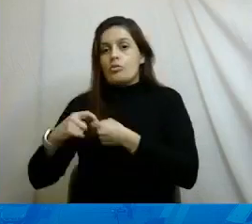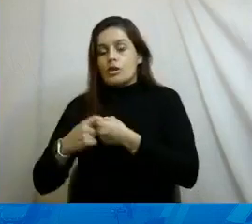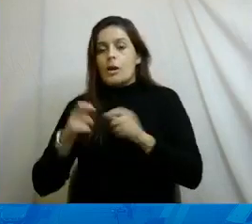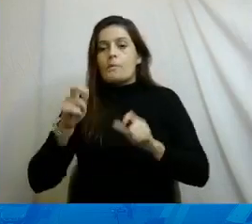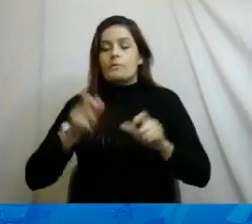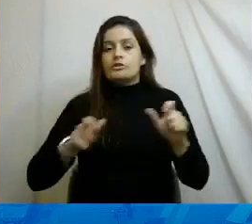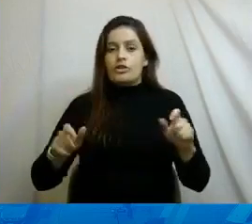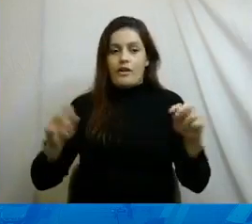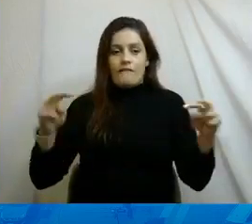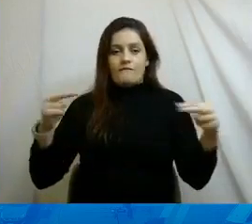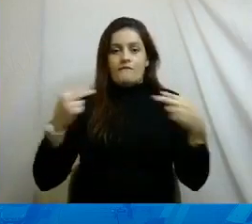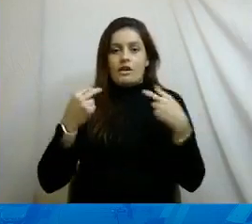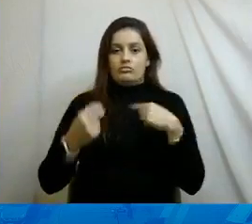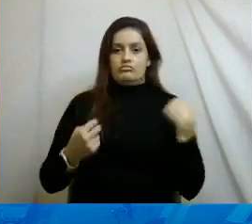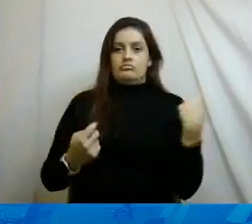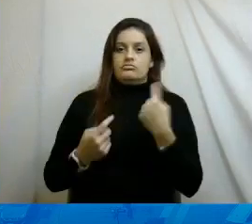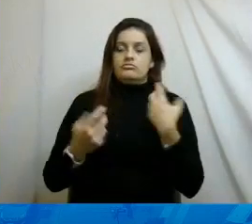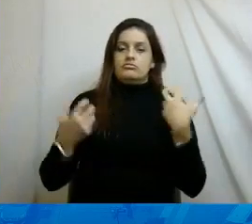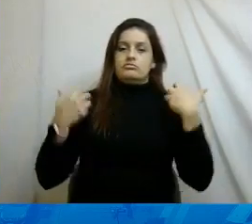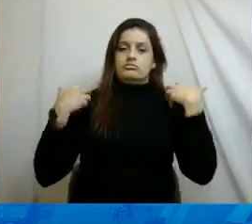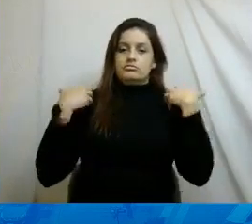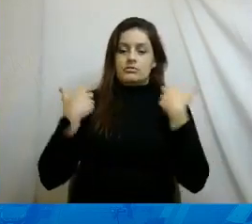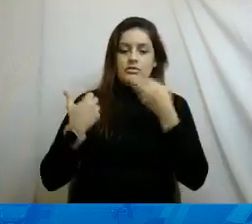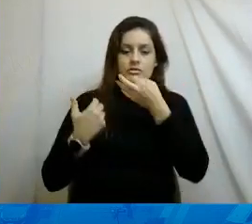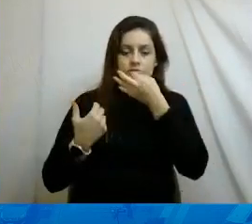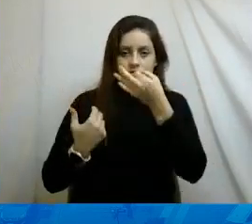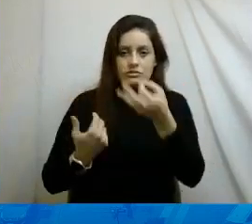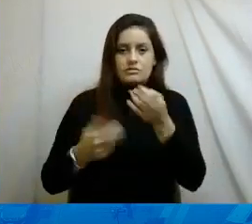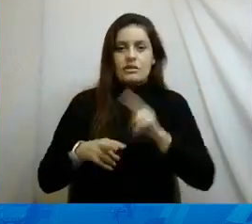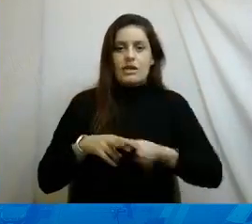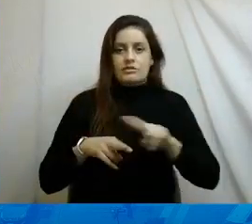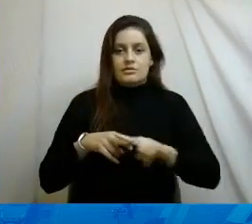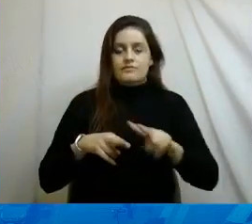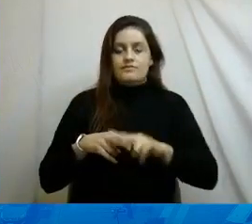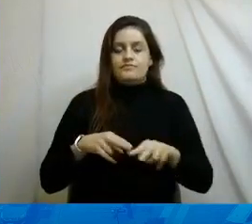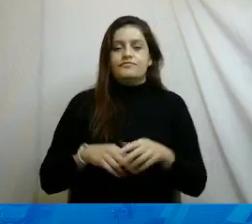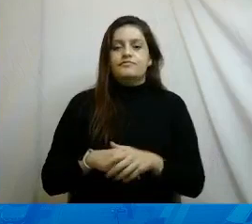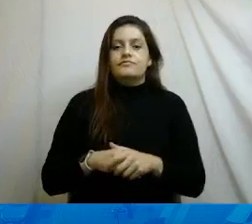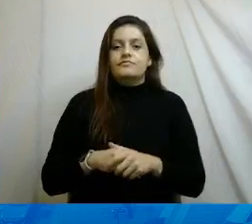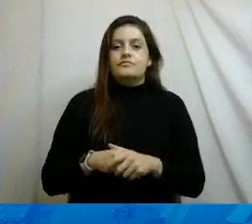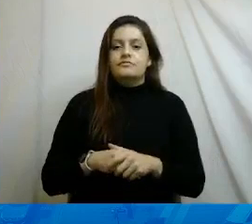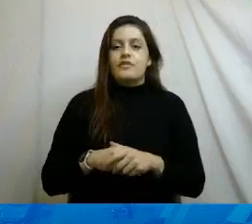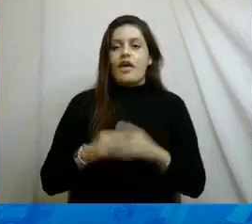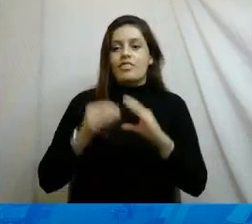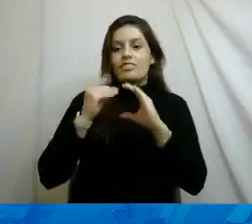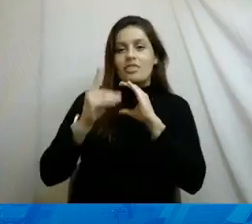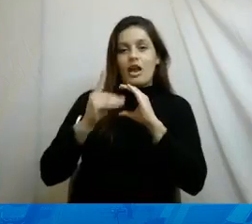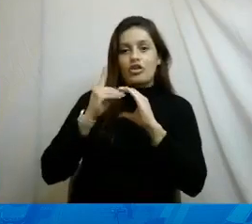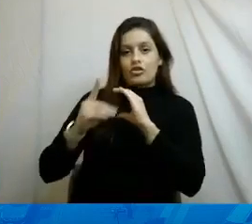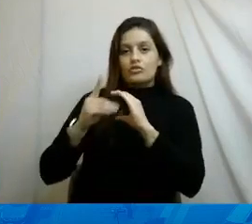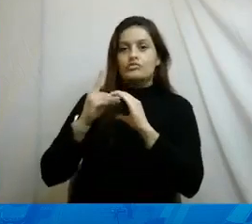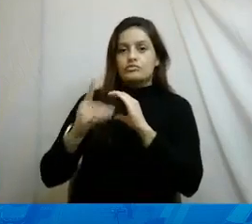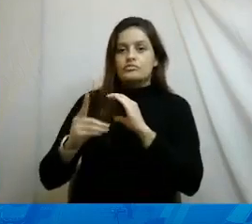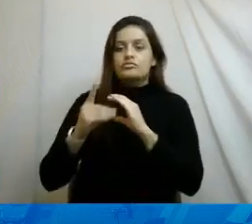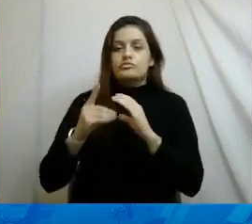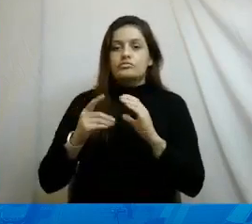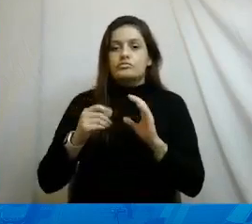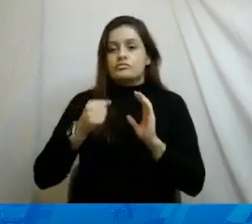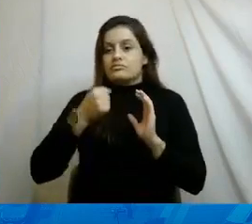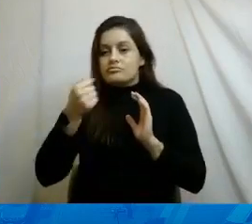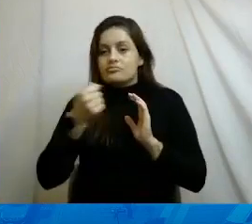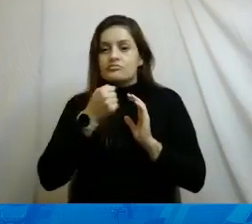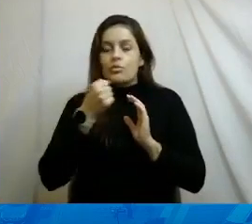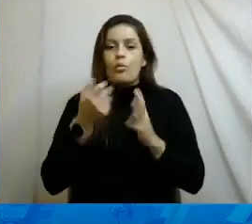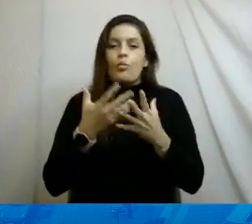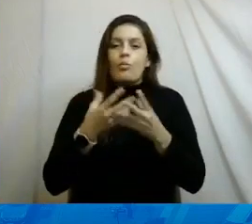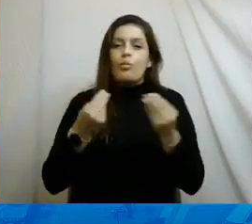verías que nosotros somos responsables en lo que hacemos y en lo que decimos. Yo creo que este diálogo que se transformó por medio de prensa nos pasa muchas veces y